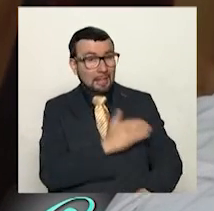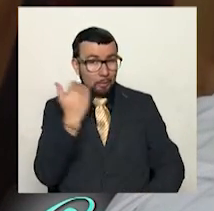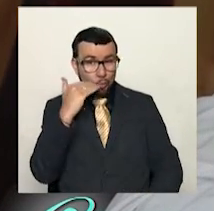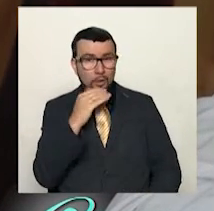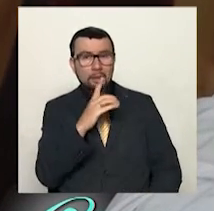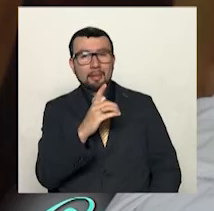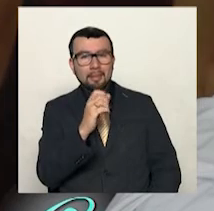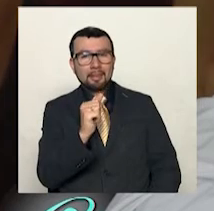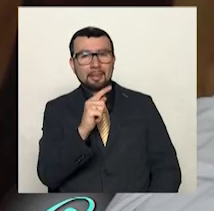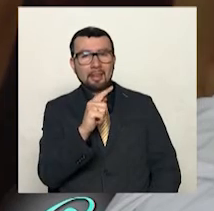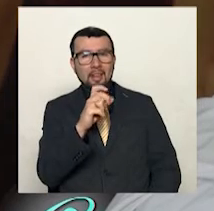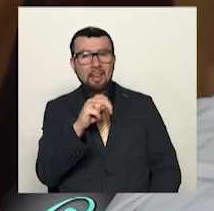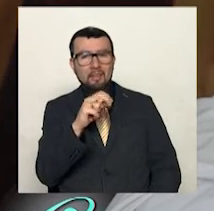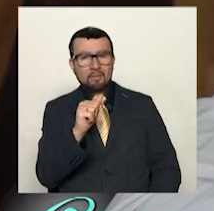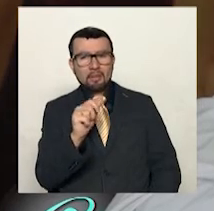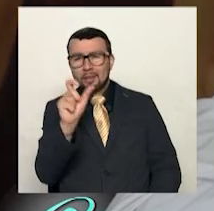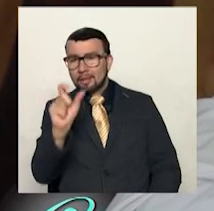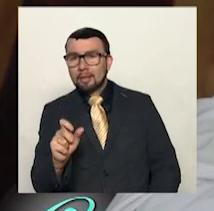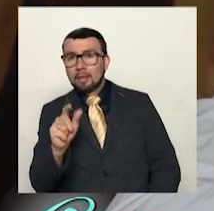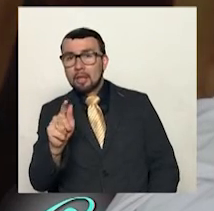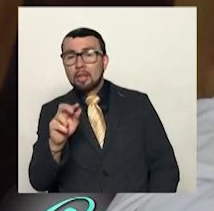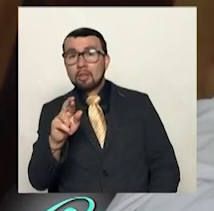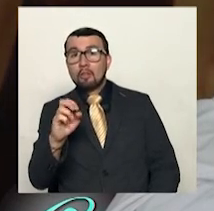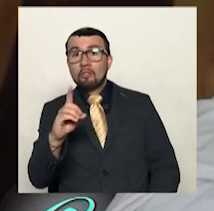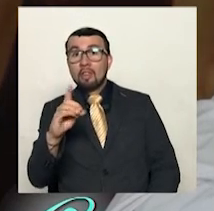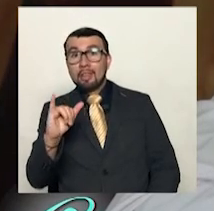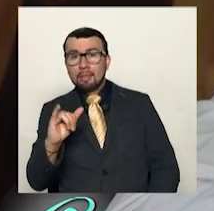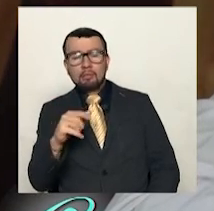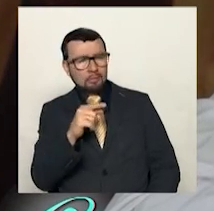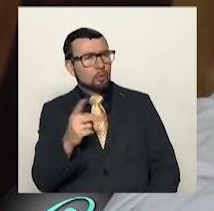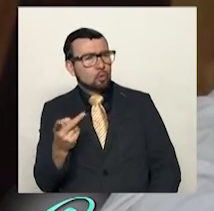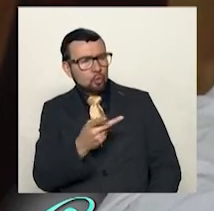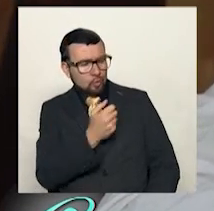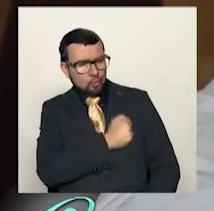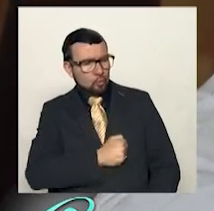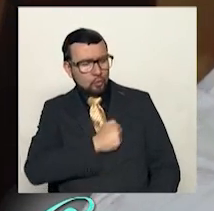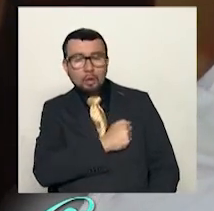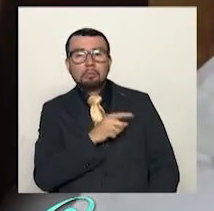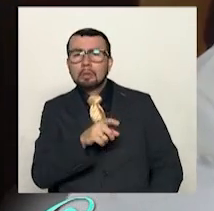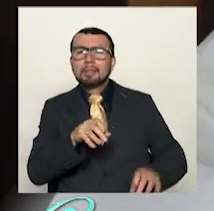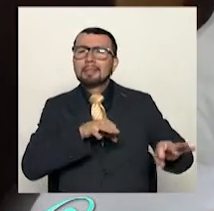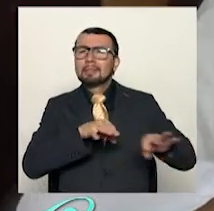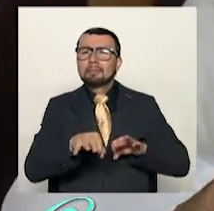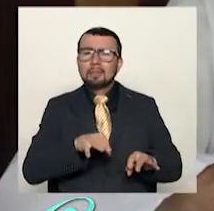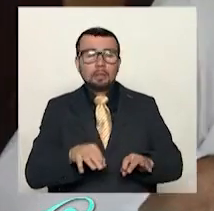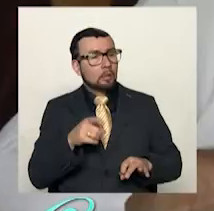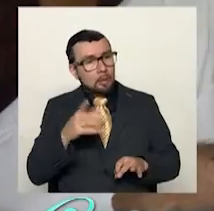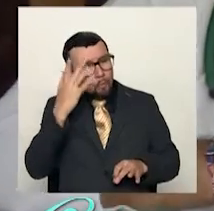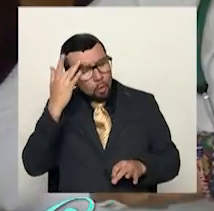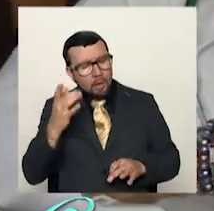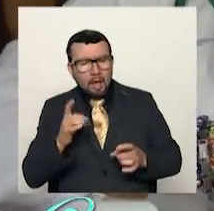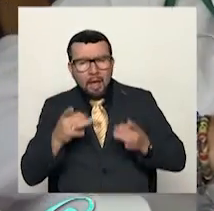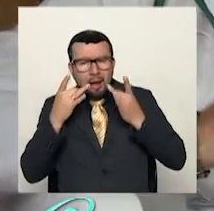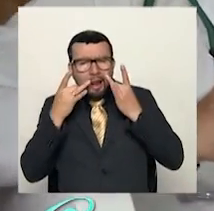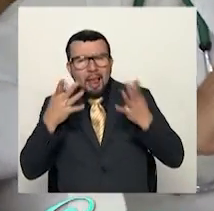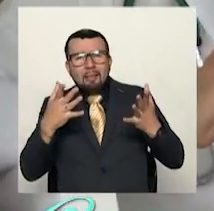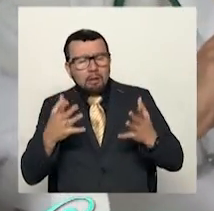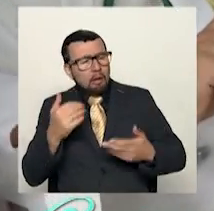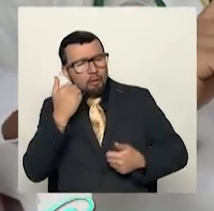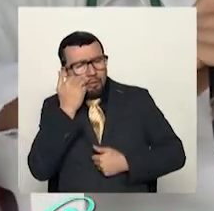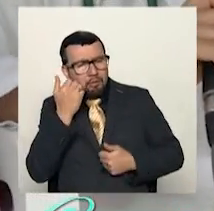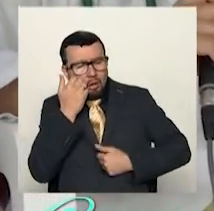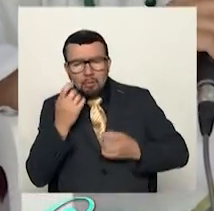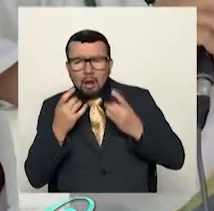el doctor Frey, que nos cuenten ellos qué son las complicaciones de la automedicación, de las pasticas para el dolor del